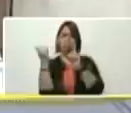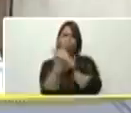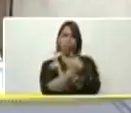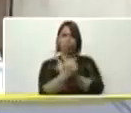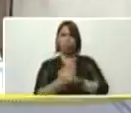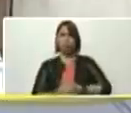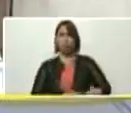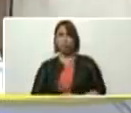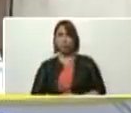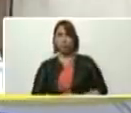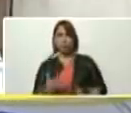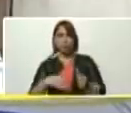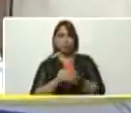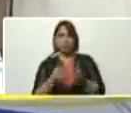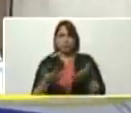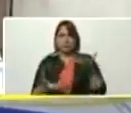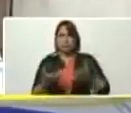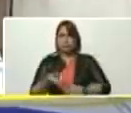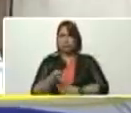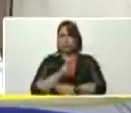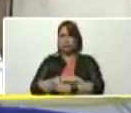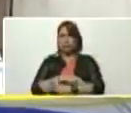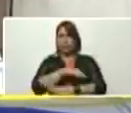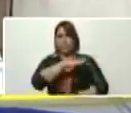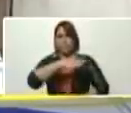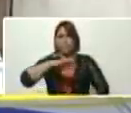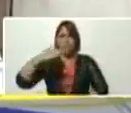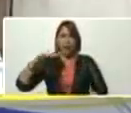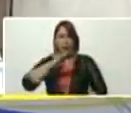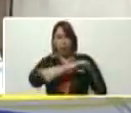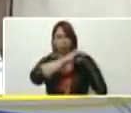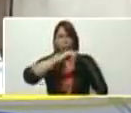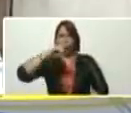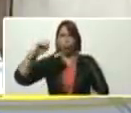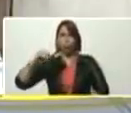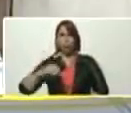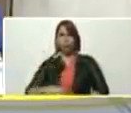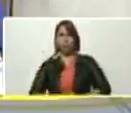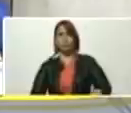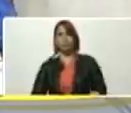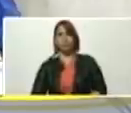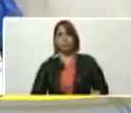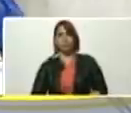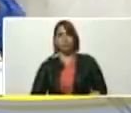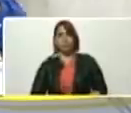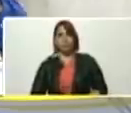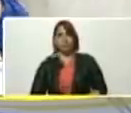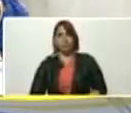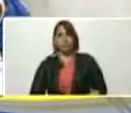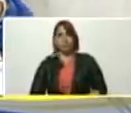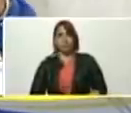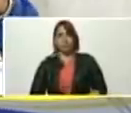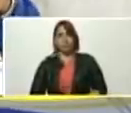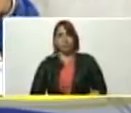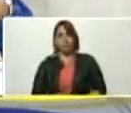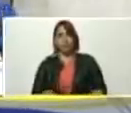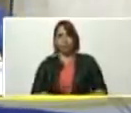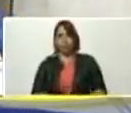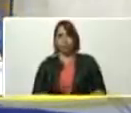el recalentamiento de los mares, de los océanos, se da un fenómeno de